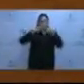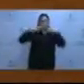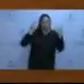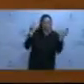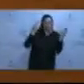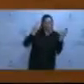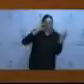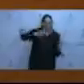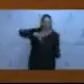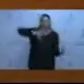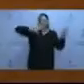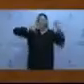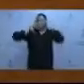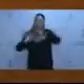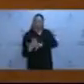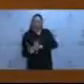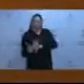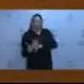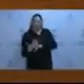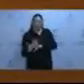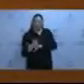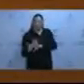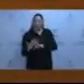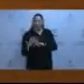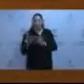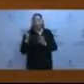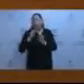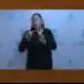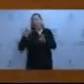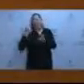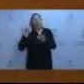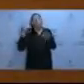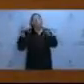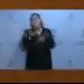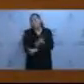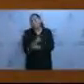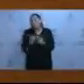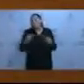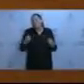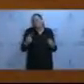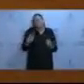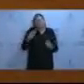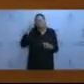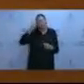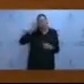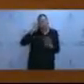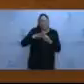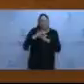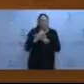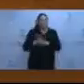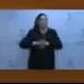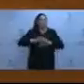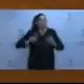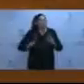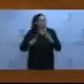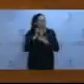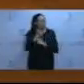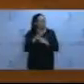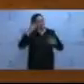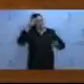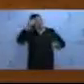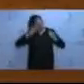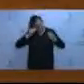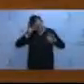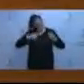100% pública o a proceder a su liquidación, yo quiero saber si ustedes la tienen clara y meditada y madurada,